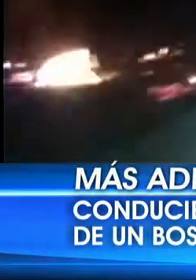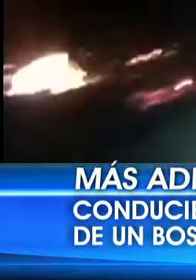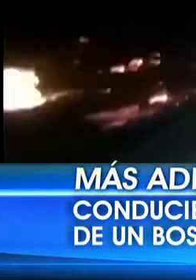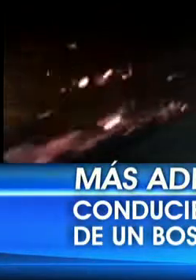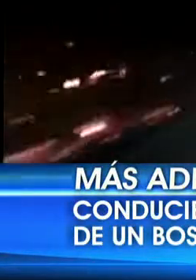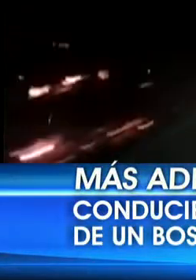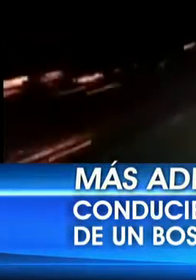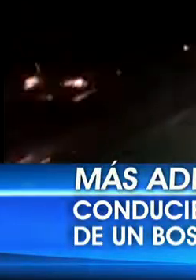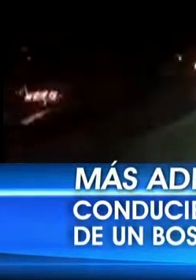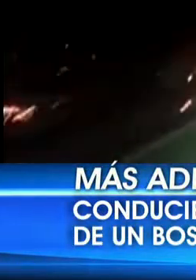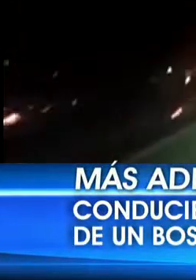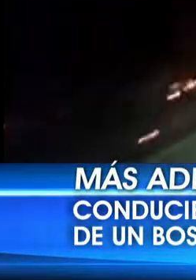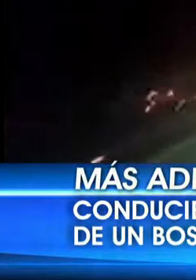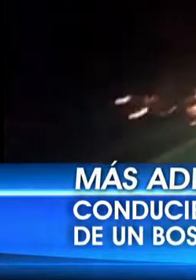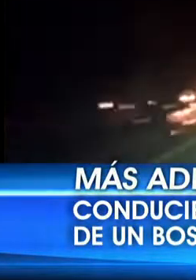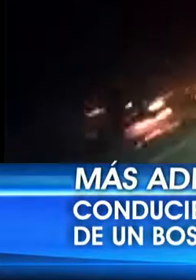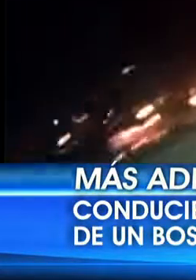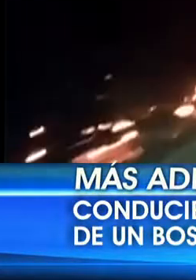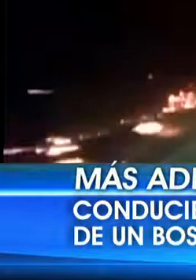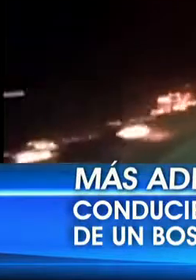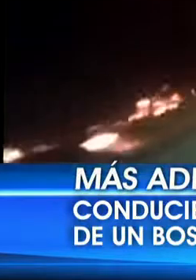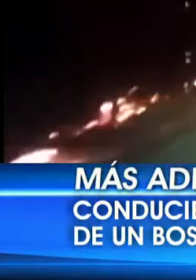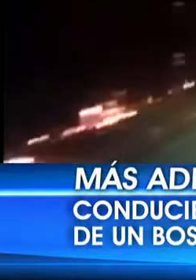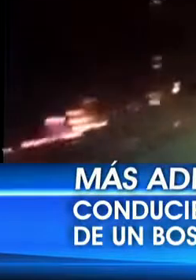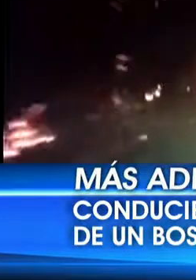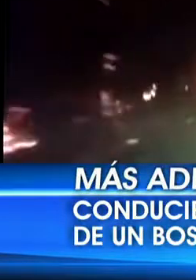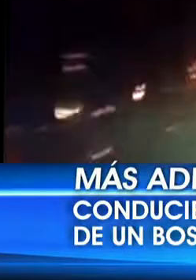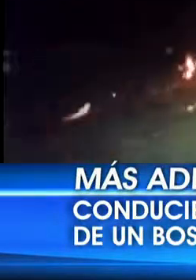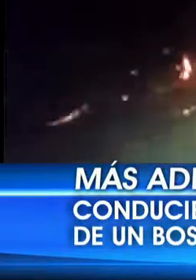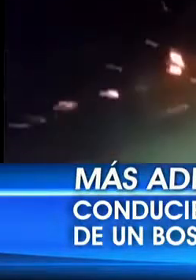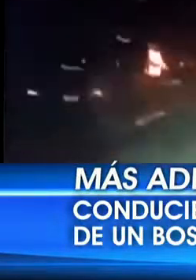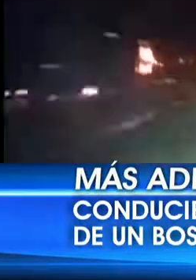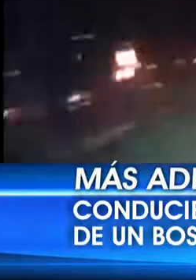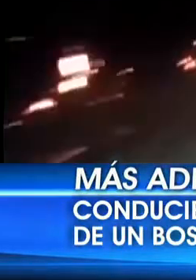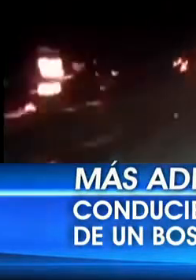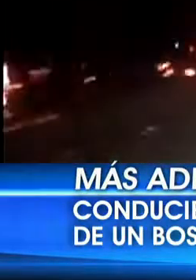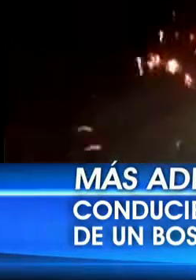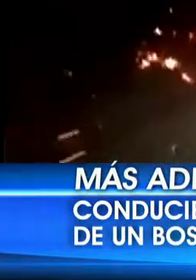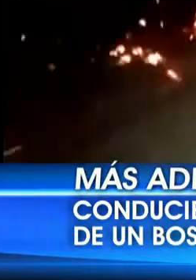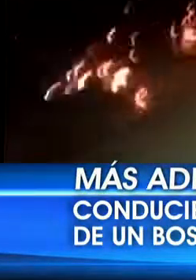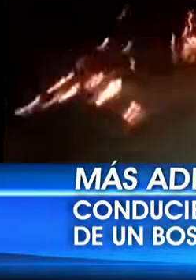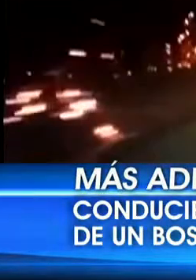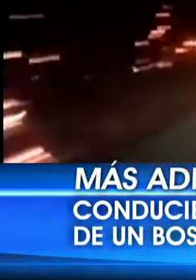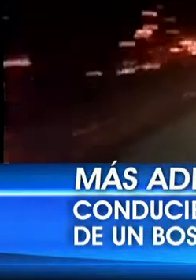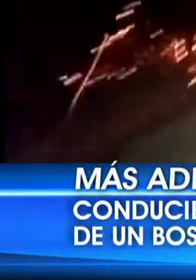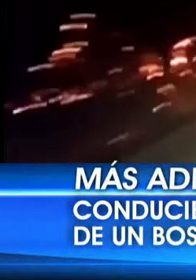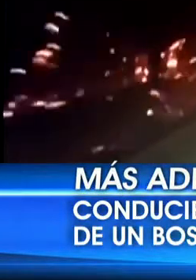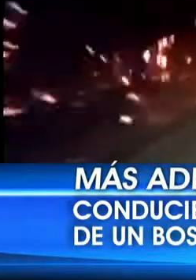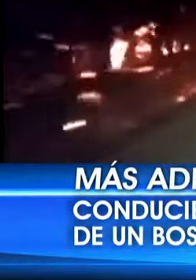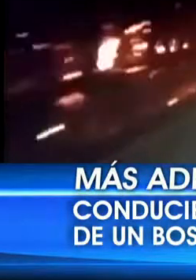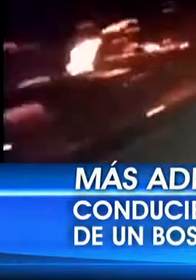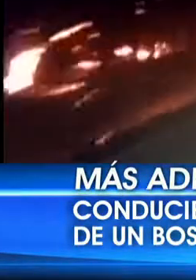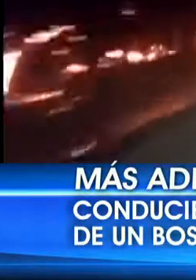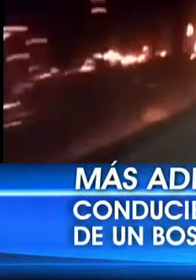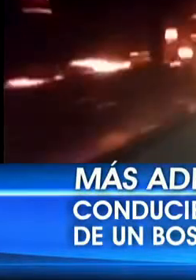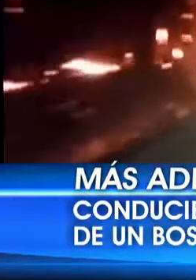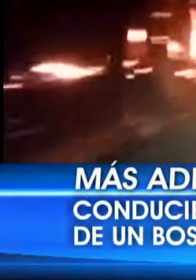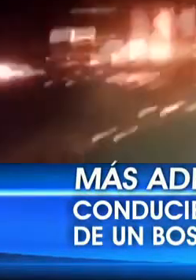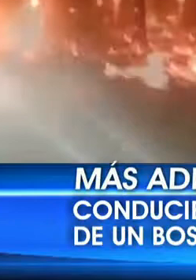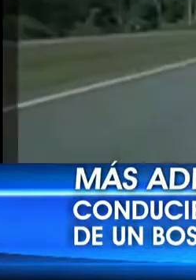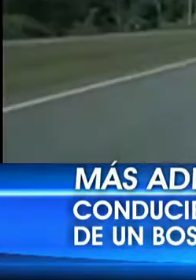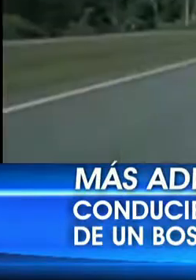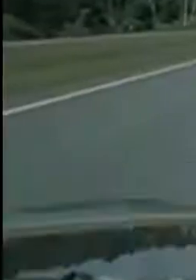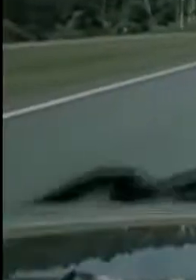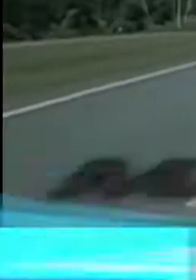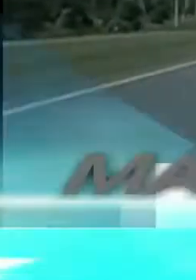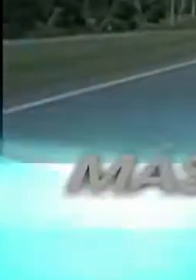quedamos estupefactos al mirar cómo un conductor, pues, iba en la mitad de un incendio en las llamas. Van a ver lo que sucede. Y